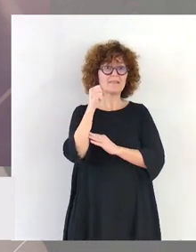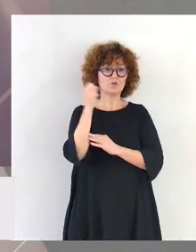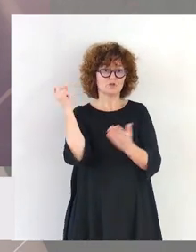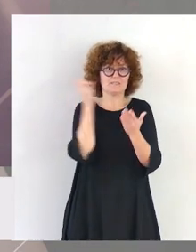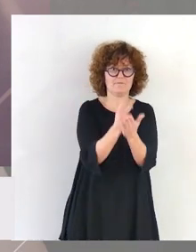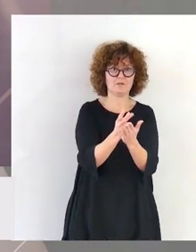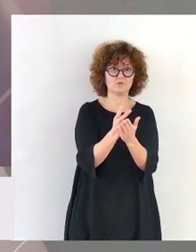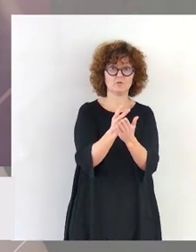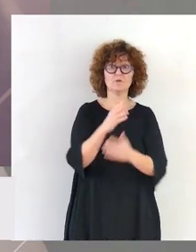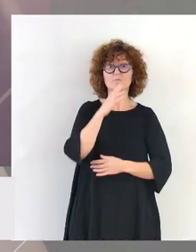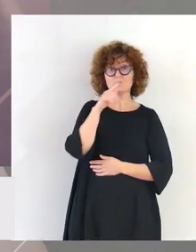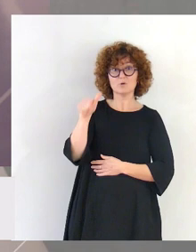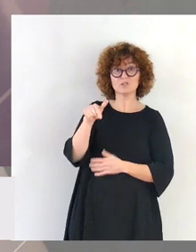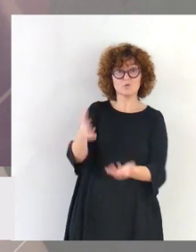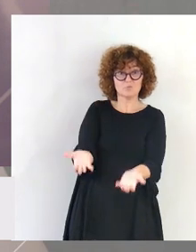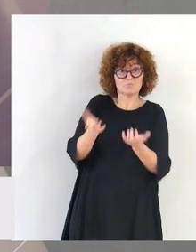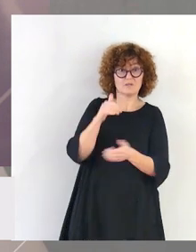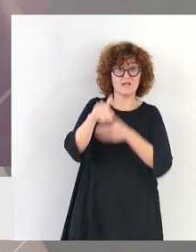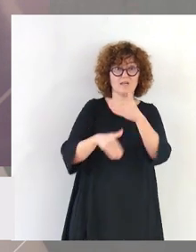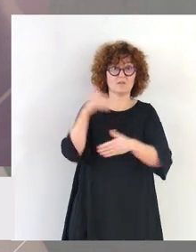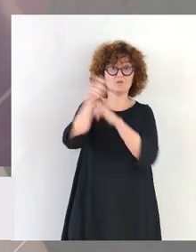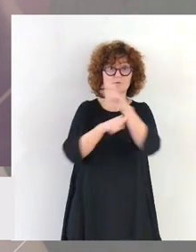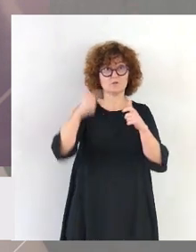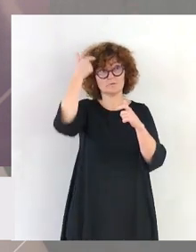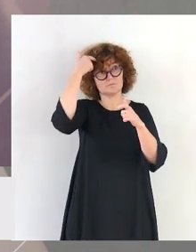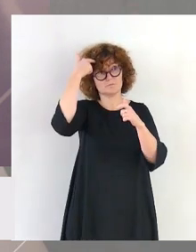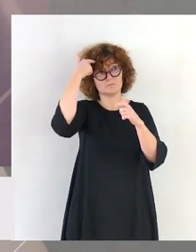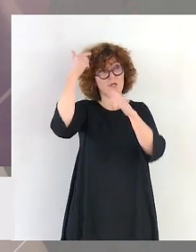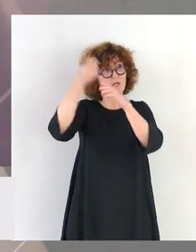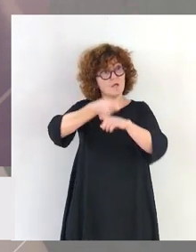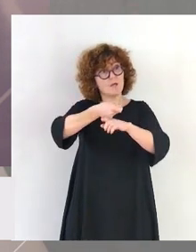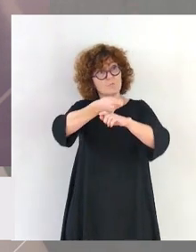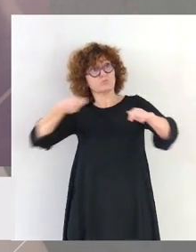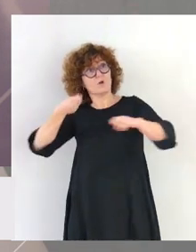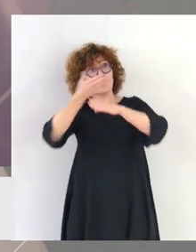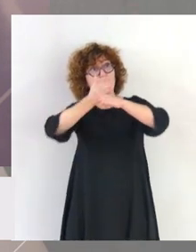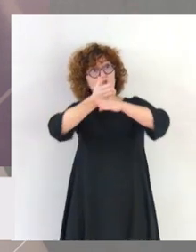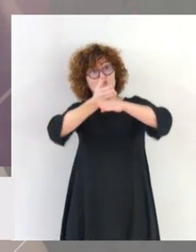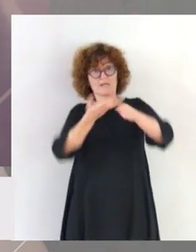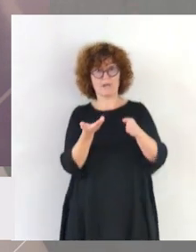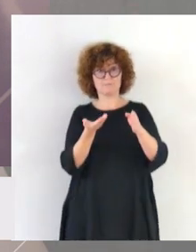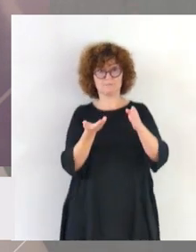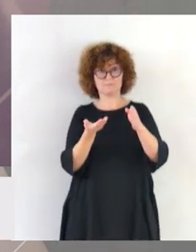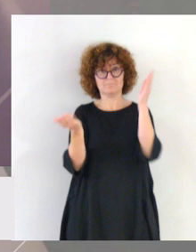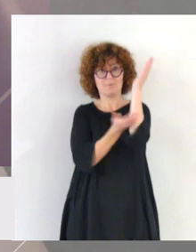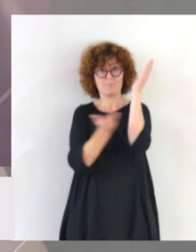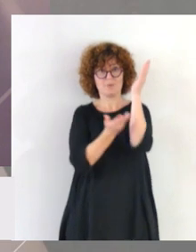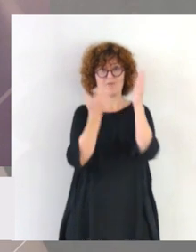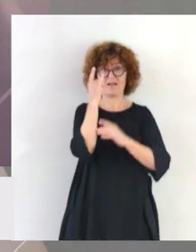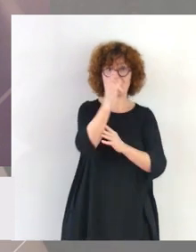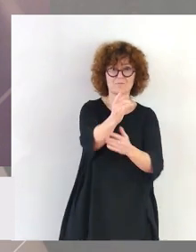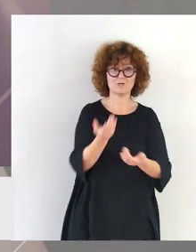eso ganan elecciones eh personas que tienen en la cabeza una motosierra Lo que pasa que yo creo que tenemos que hacer un esfuerzo por